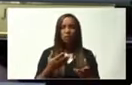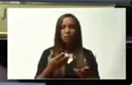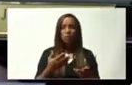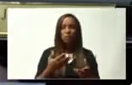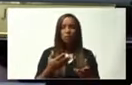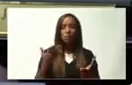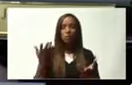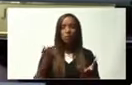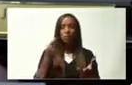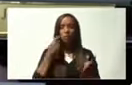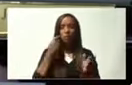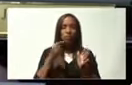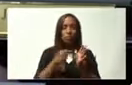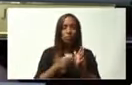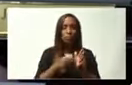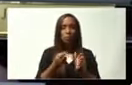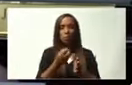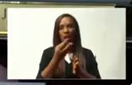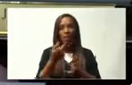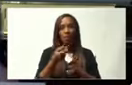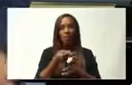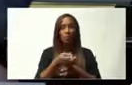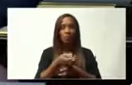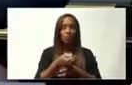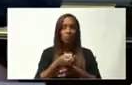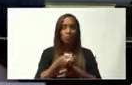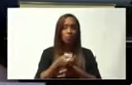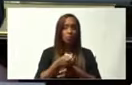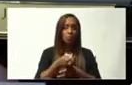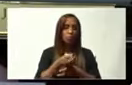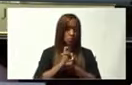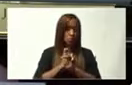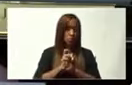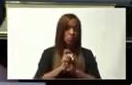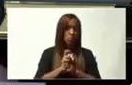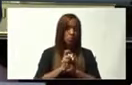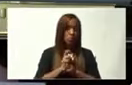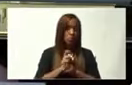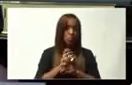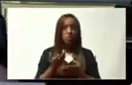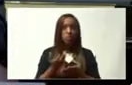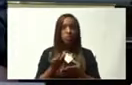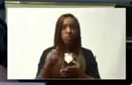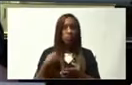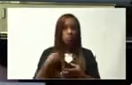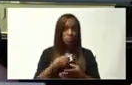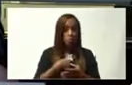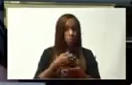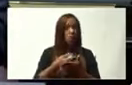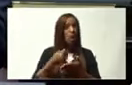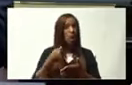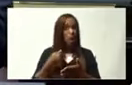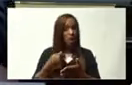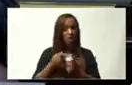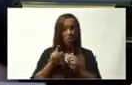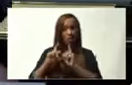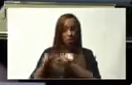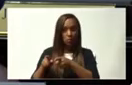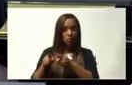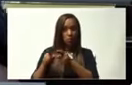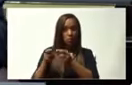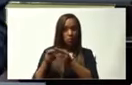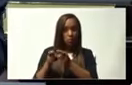comisión y planteamos nuestro punto de vista. Y al ministro de Hacienda, en